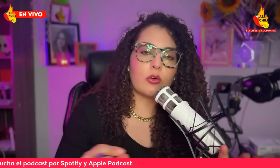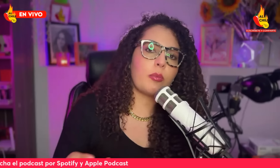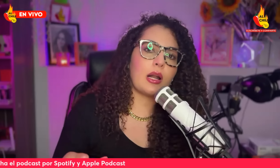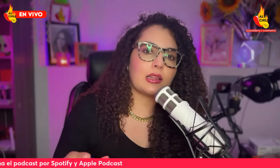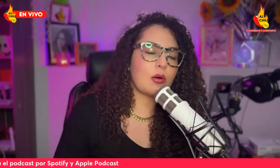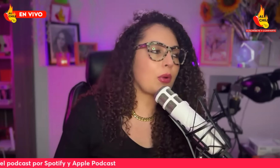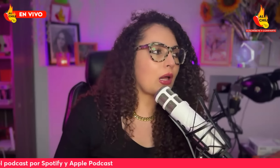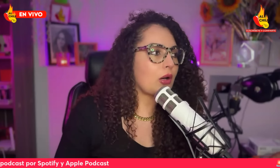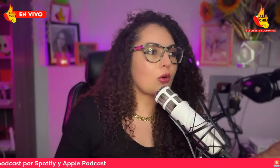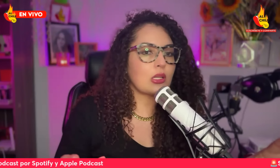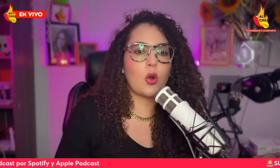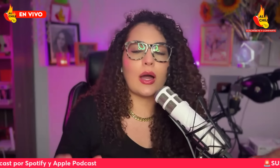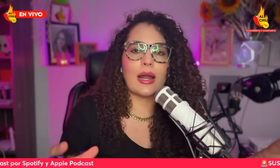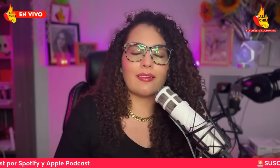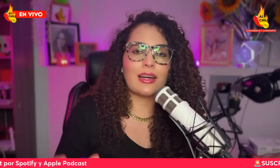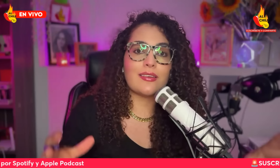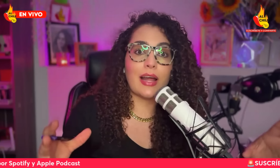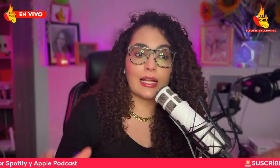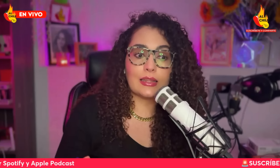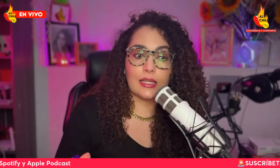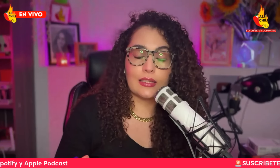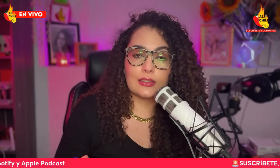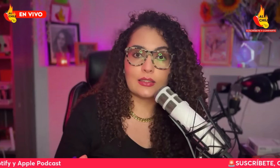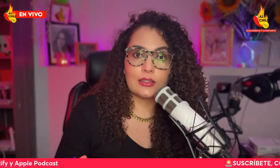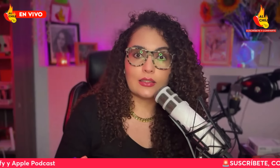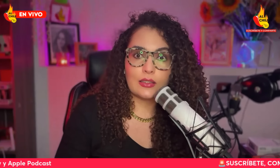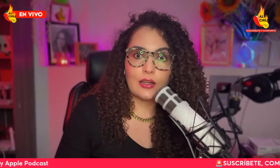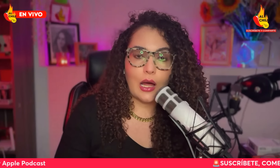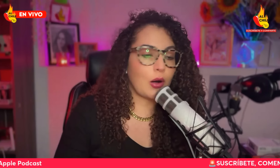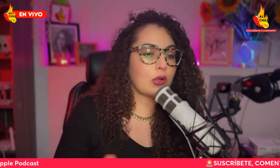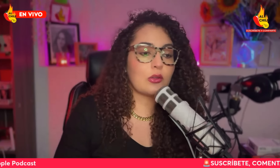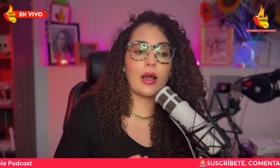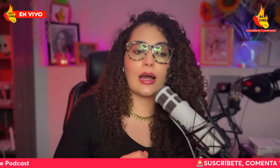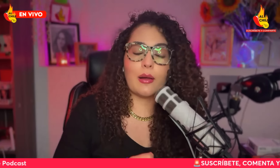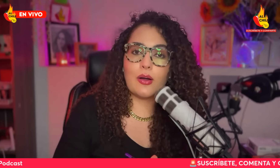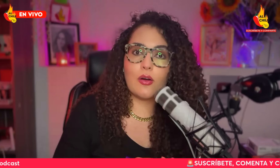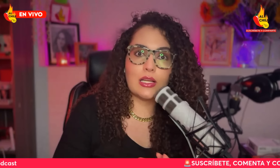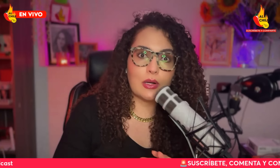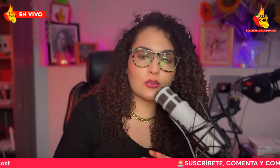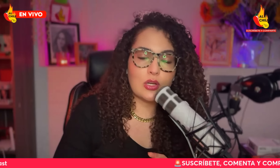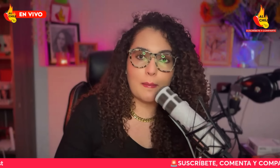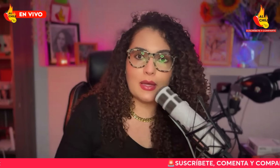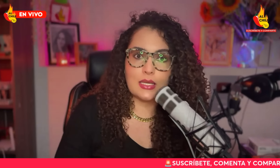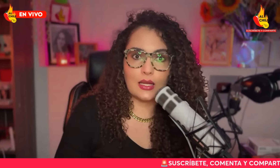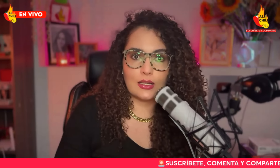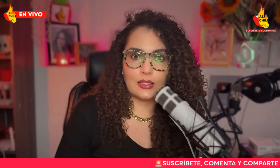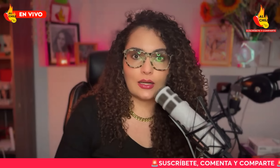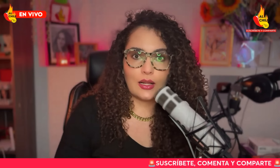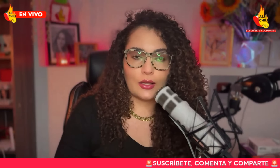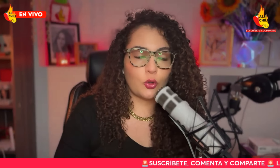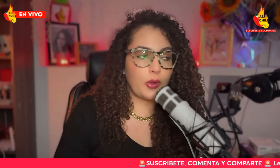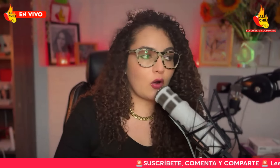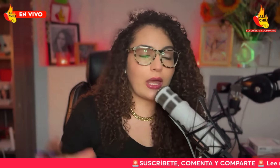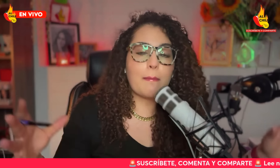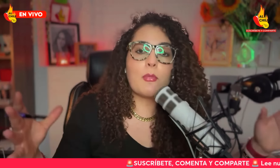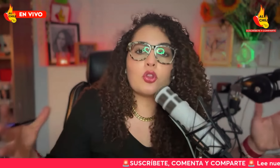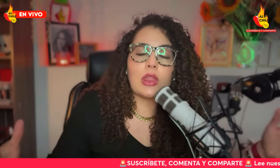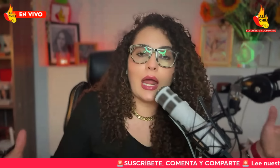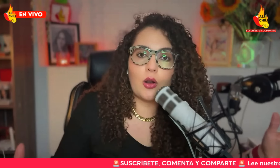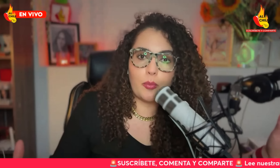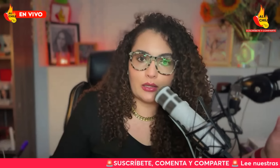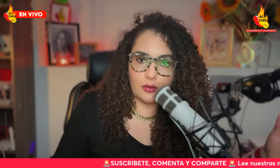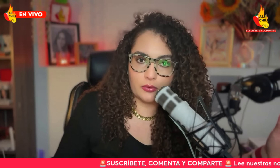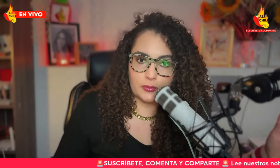montar un operativo para ver cuándo lo agarraban infraganti A ver cuándo lo agarraban con las manos en la masa tuvieron que